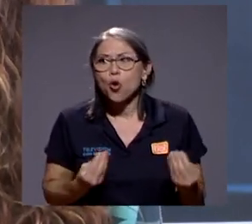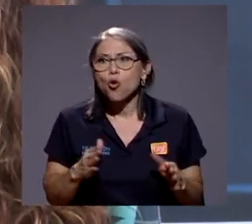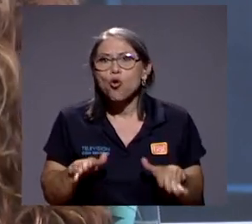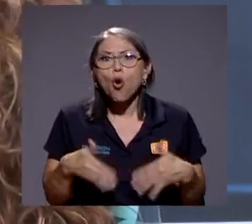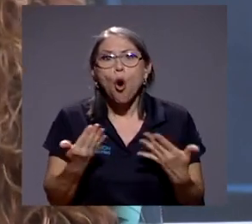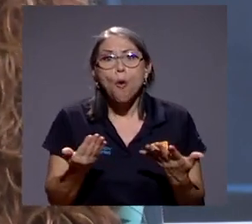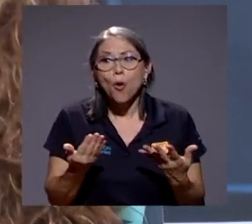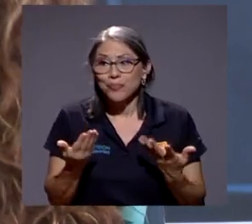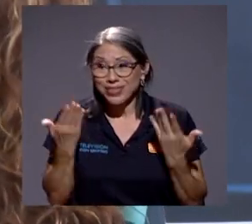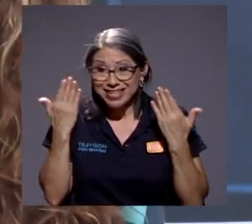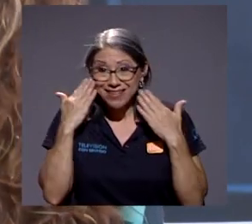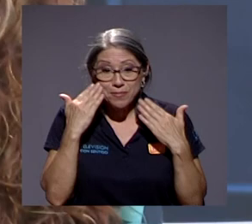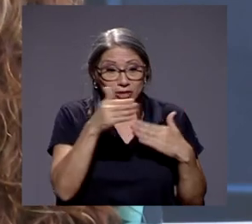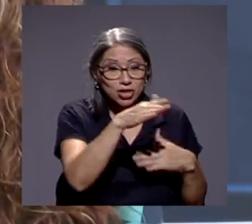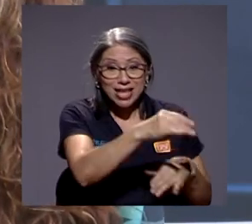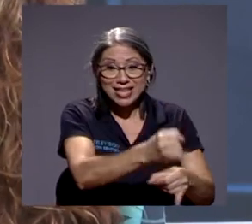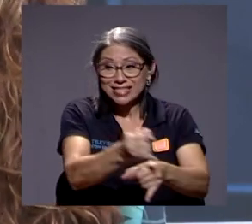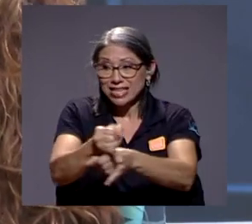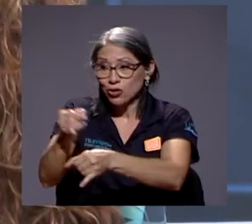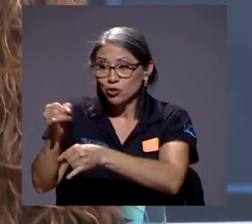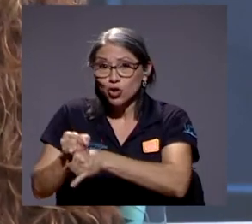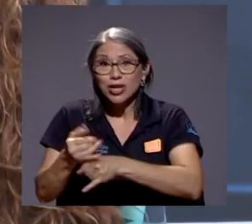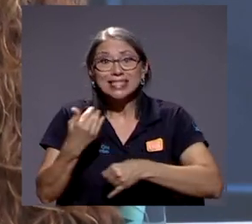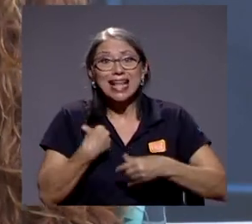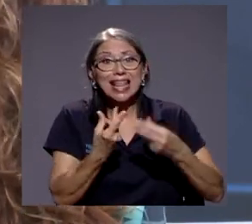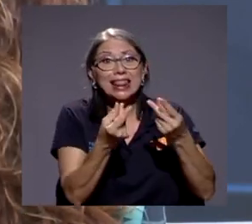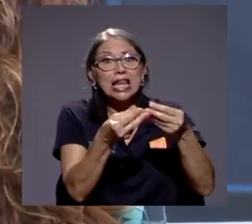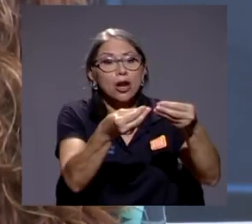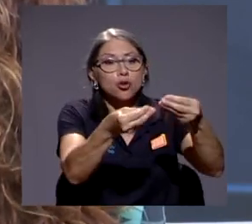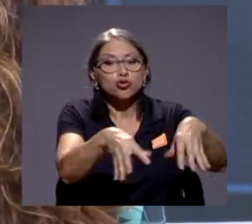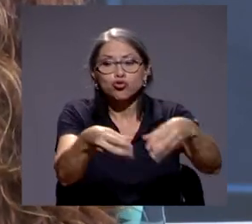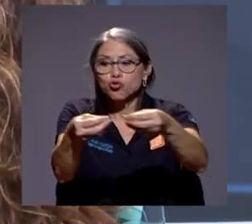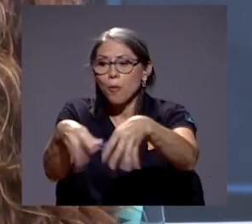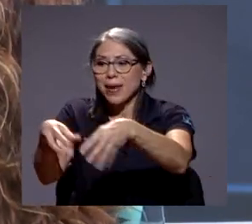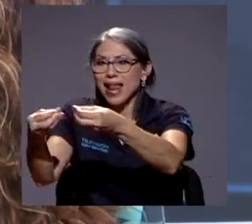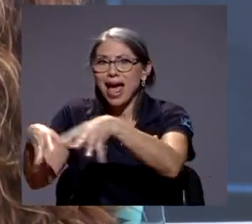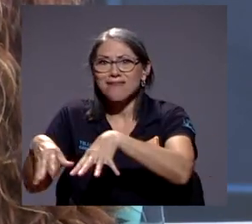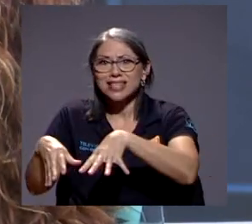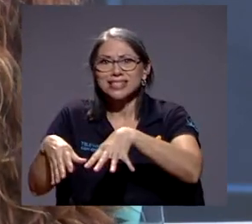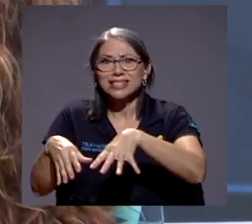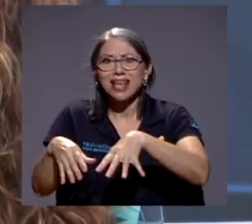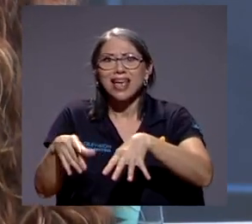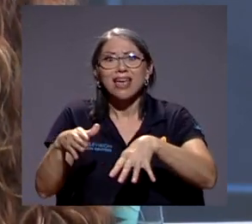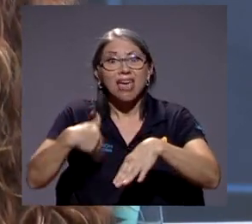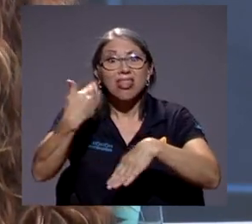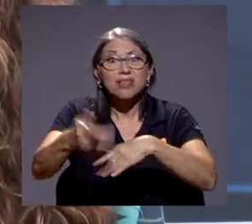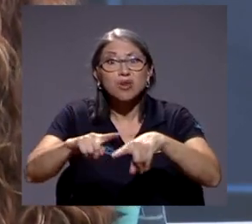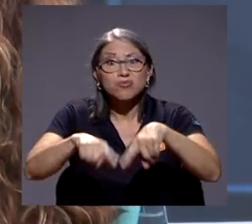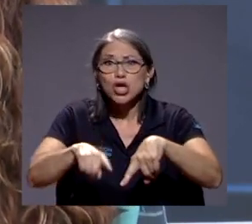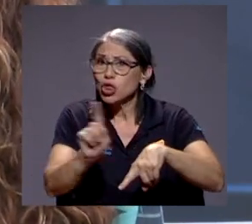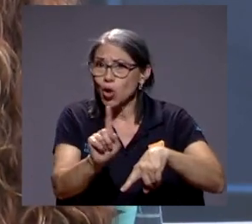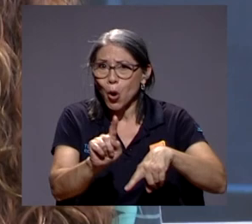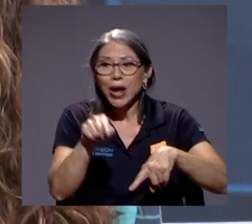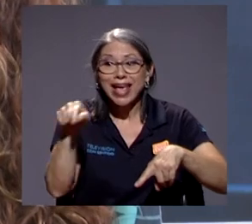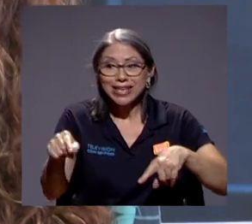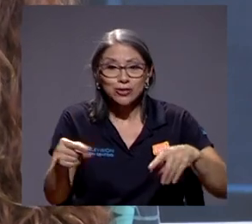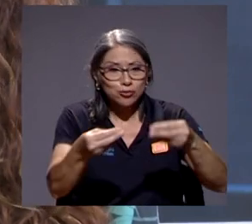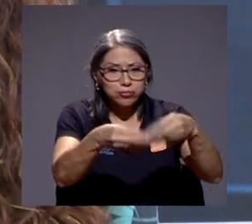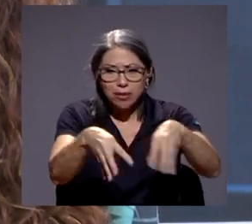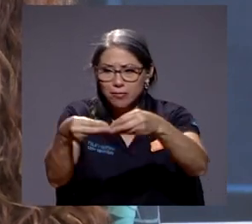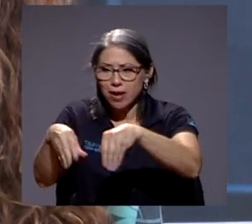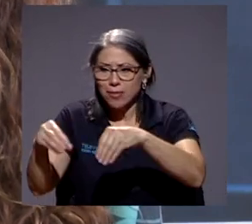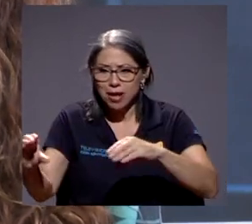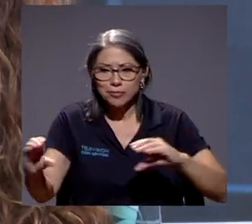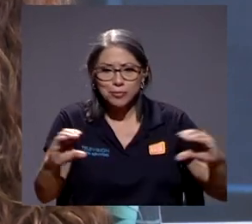superávits de las instituciones adscritas puedan ser salvados para que se conviertan en recursos